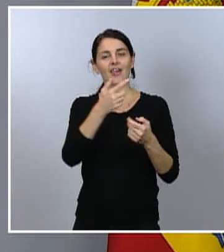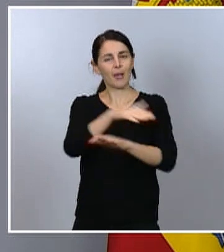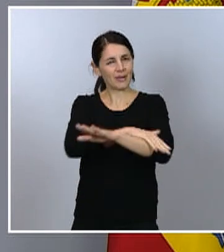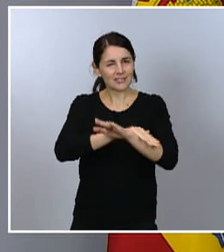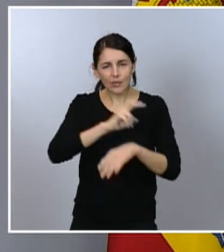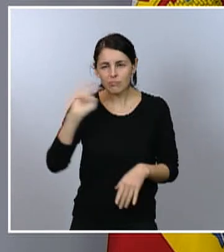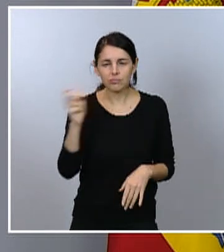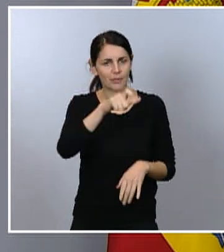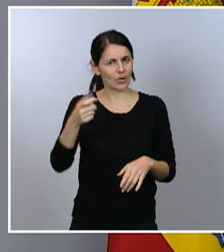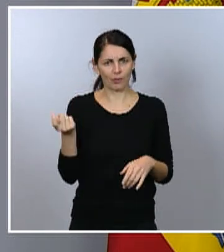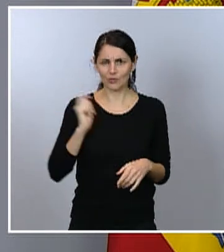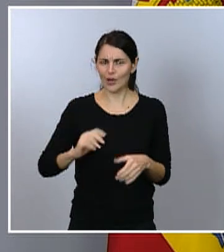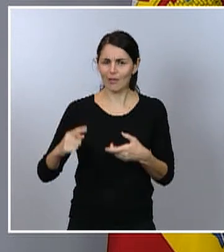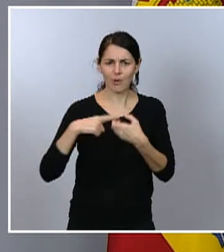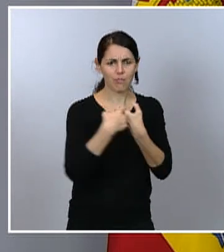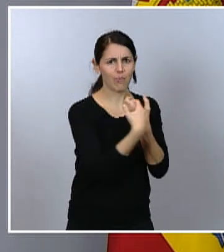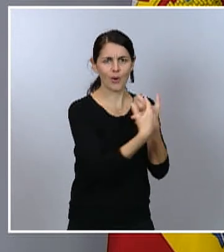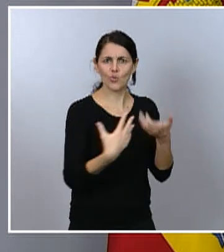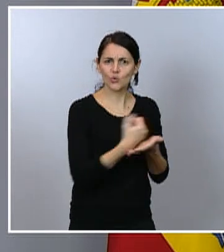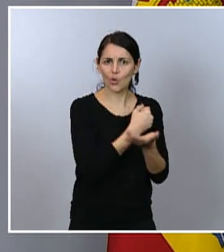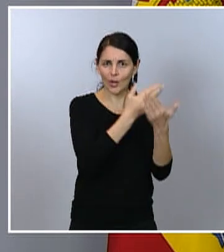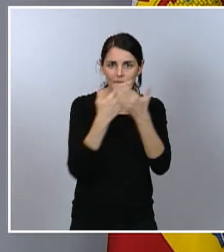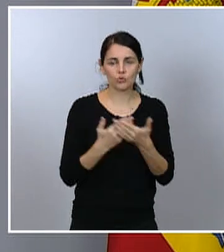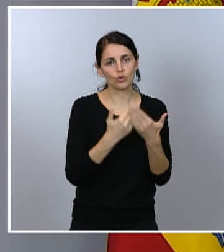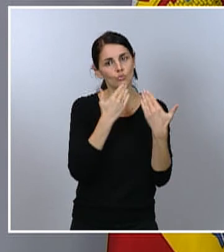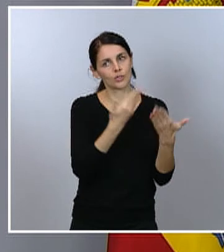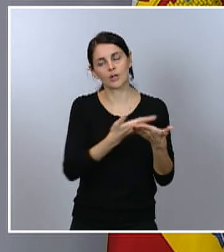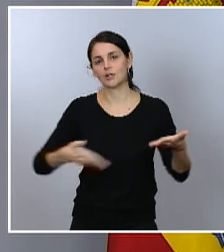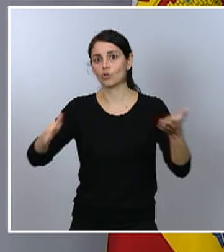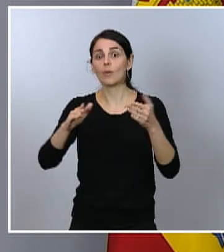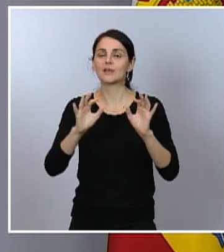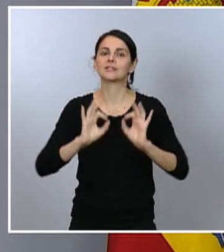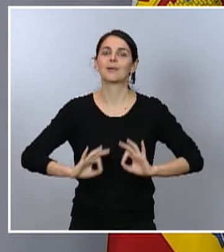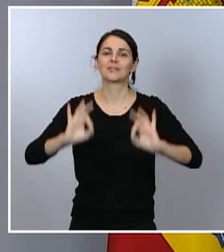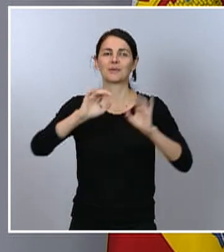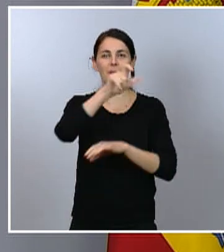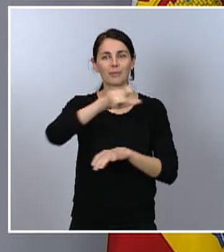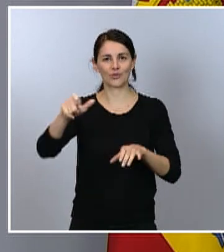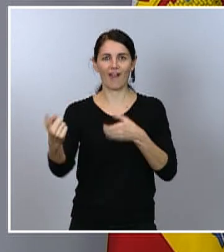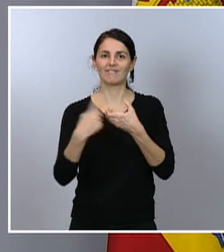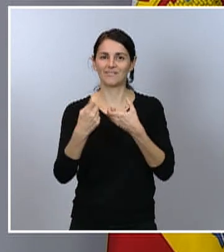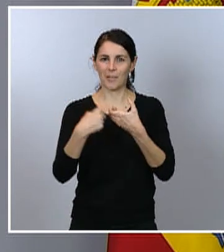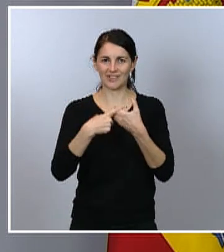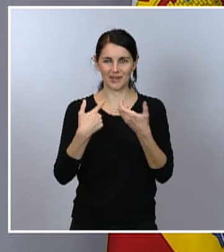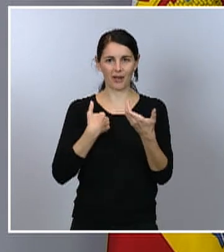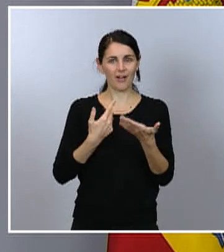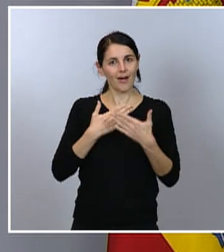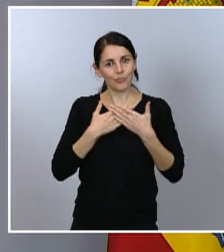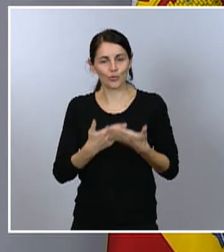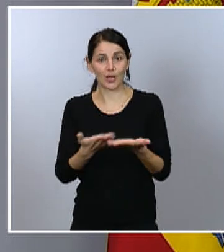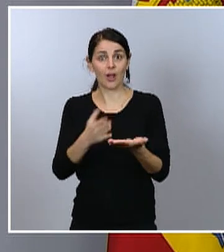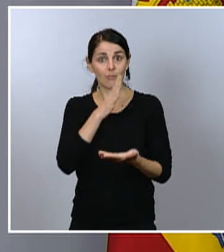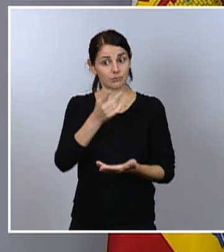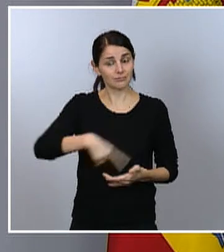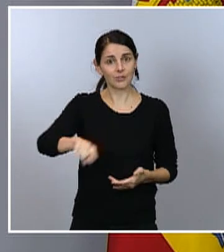en el trabajo de campo, y muy especialmente a todos los participantes del estudio NCOVID que han sabido responder a